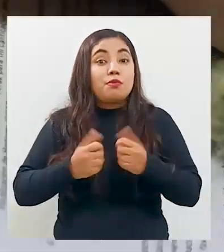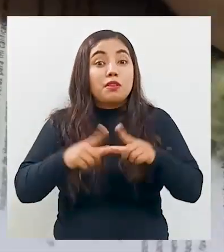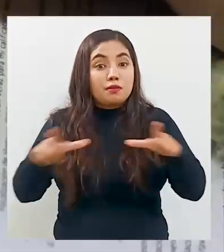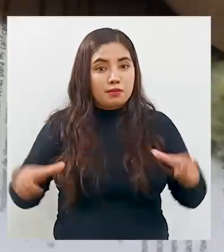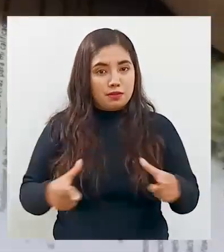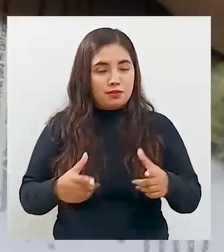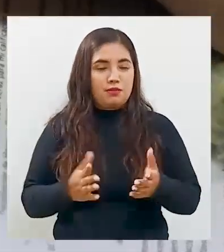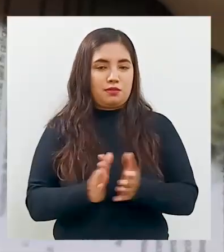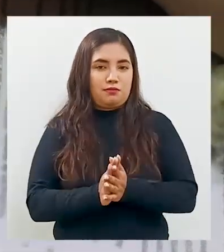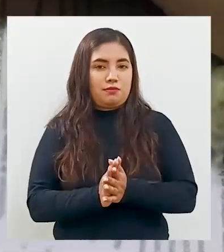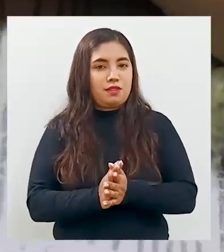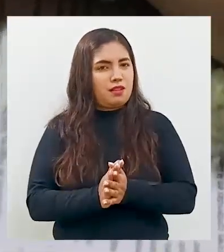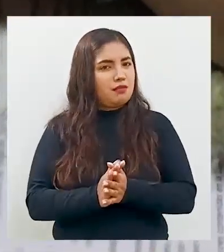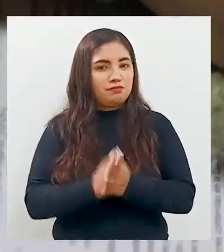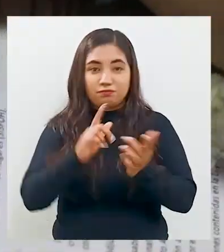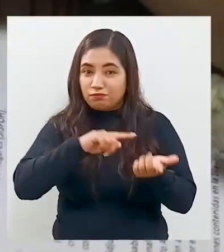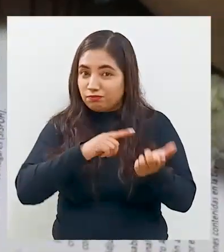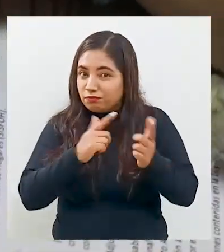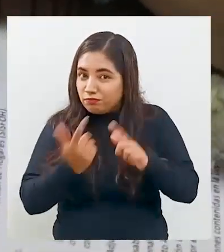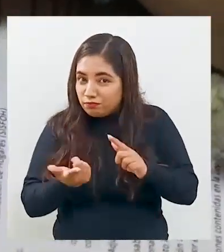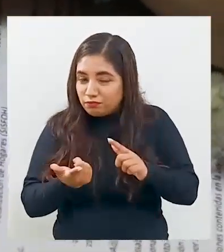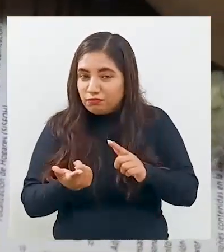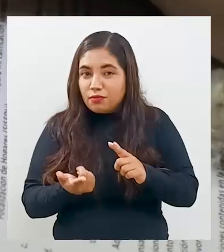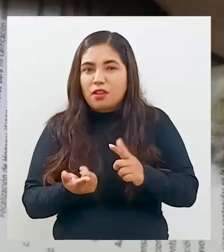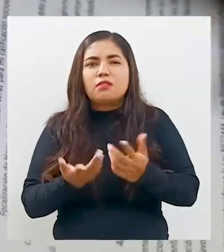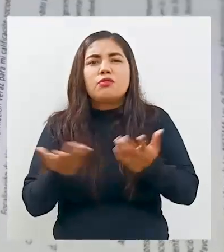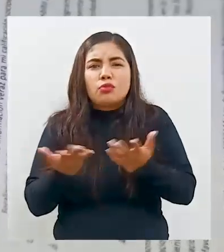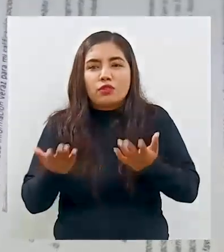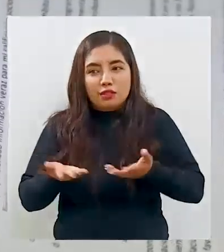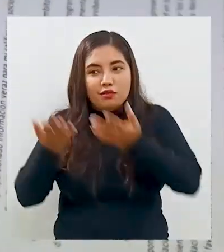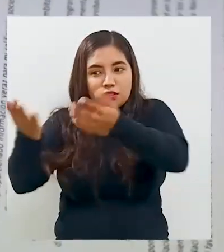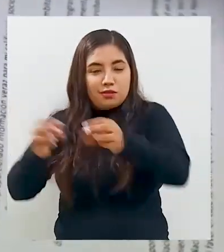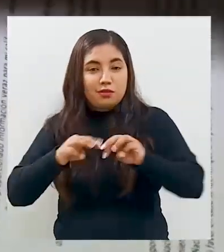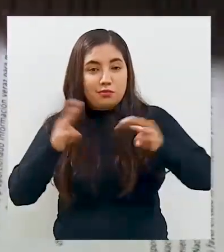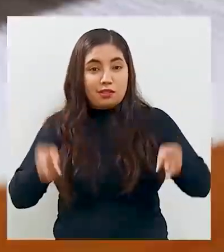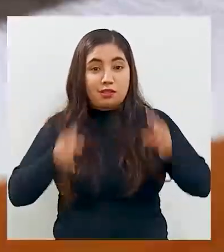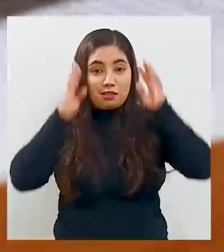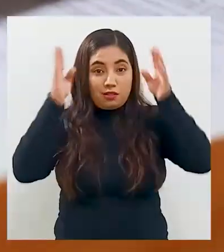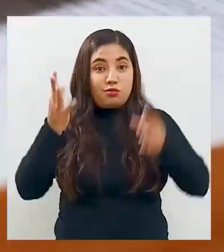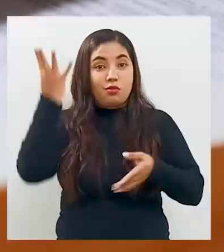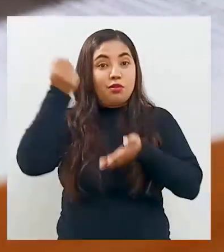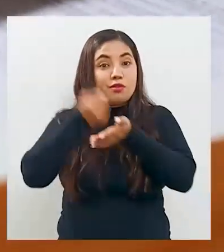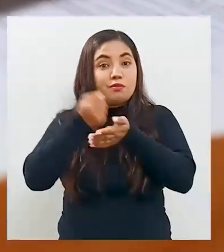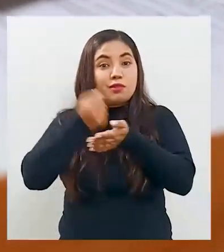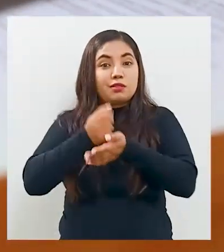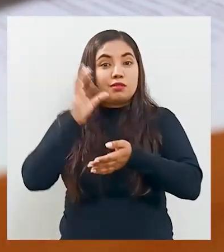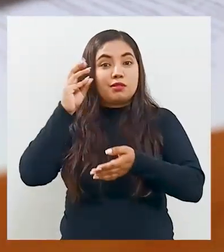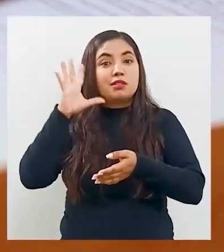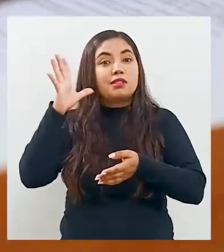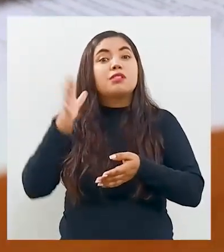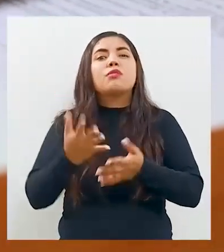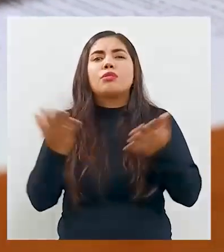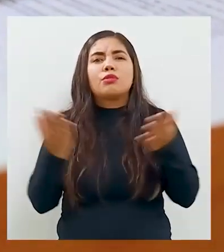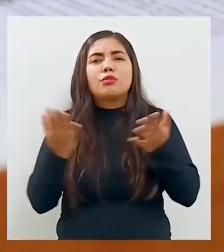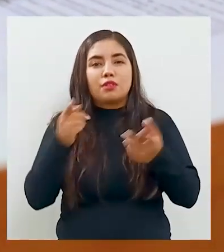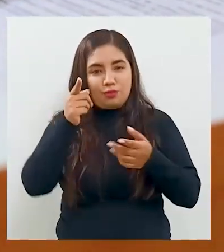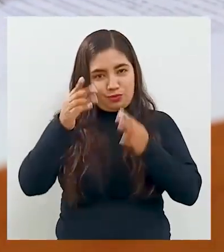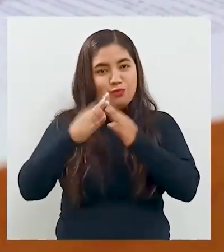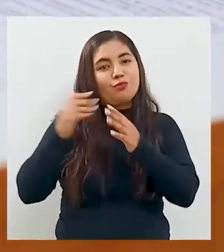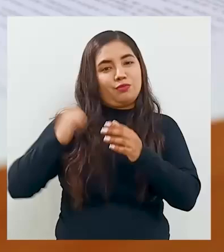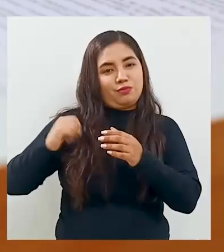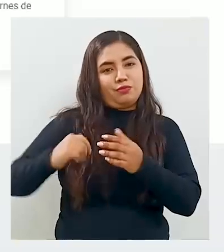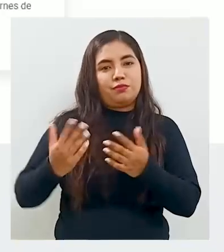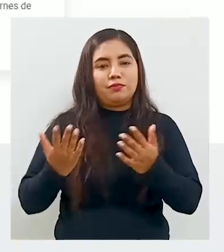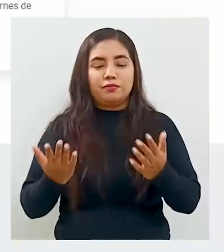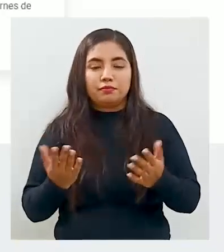distrito. Tras llenar el documento, debes presentarlo en la mesa de partes del programa Pensión 65 de tu región o en la municipalidad de